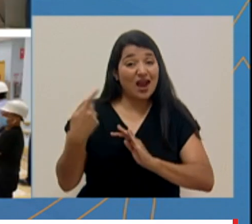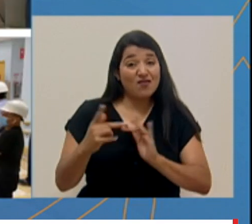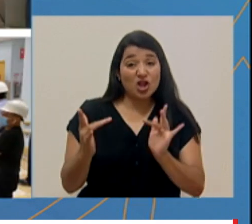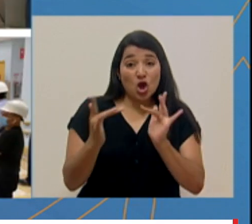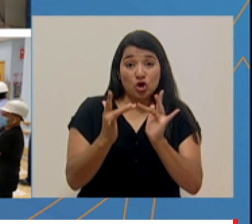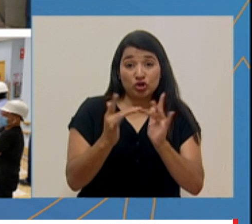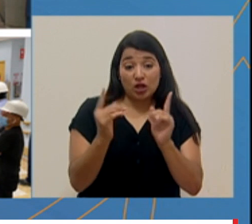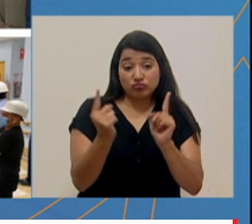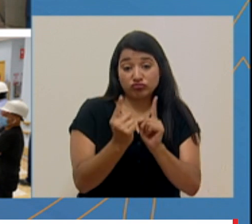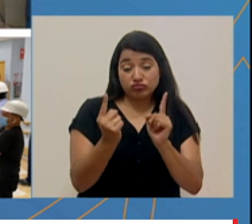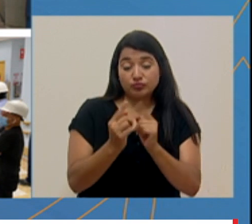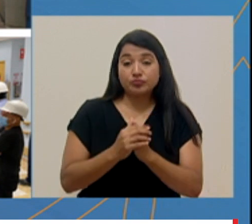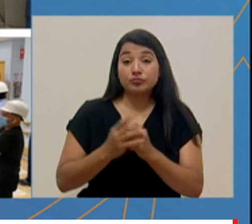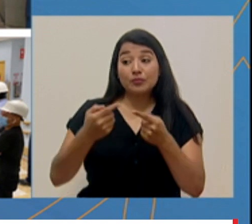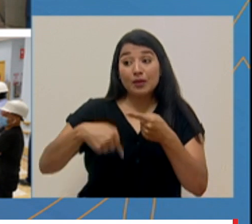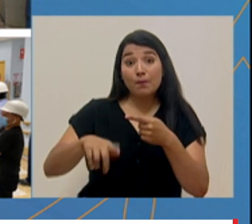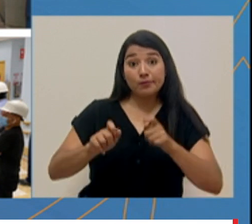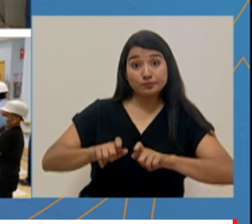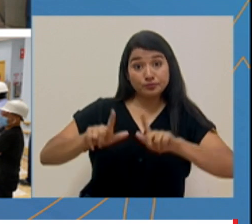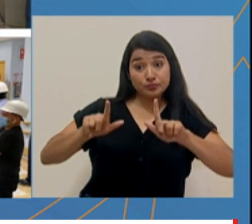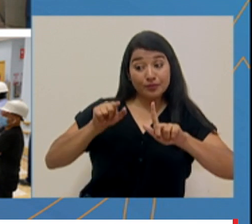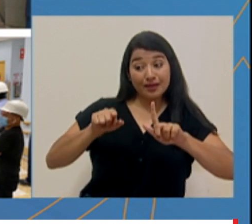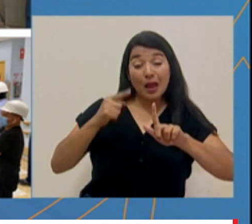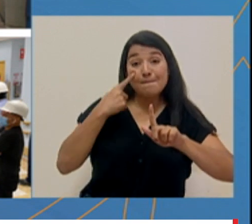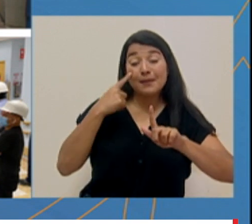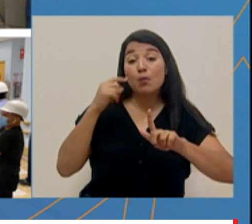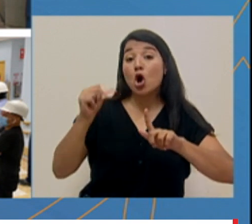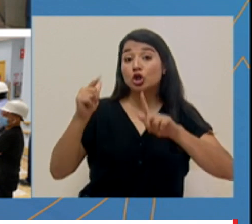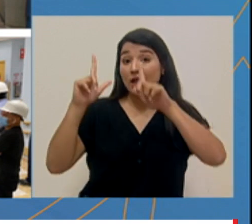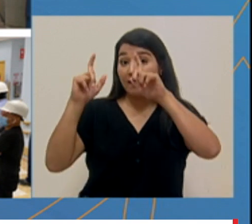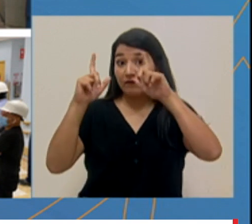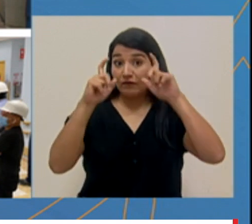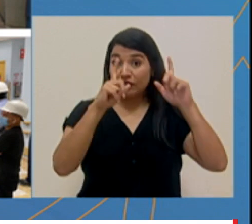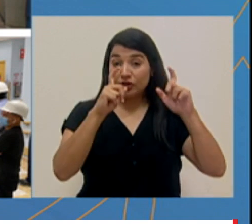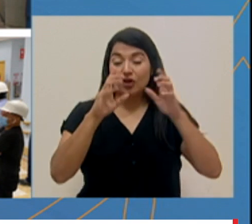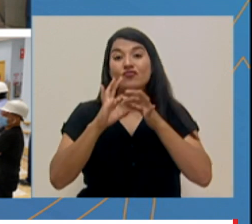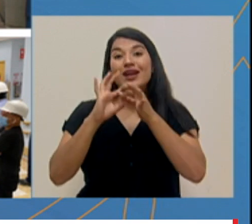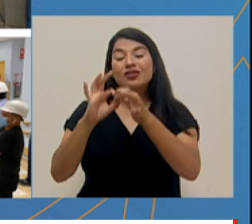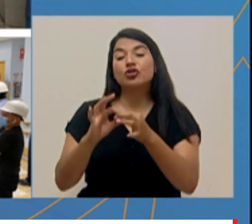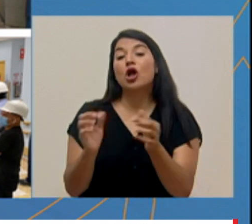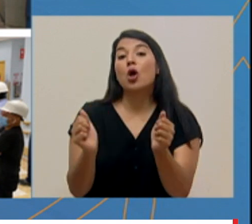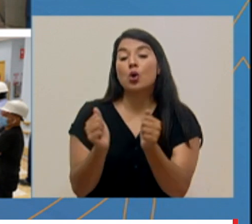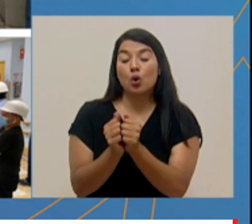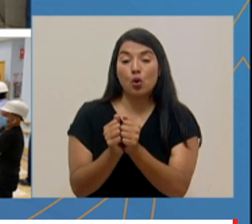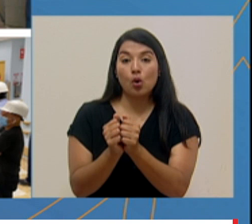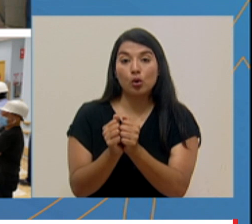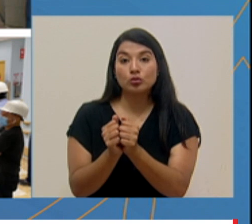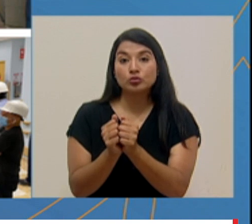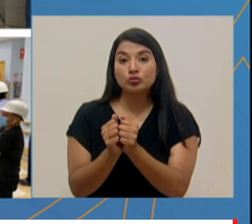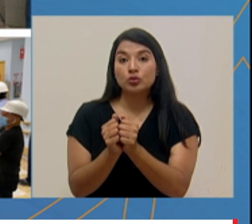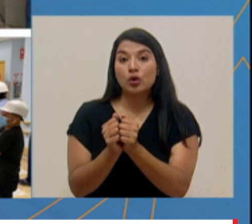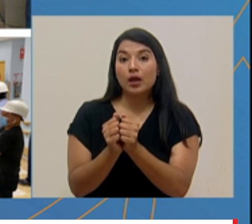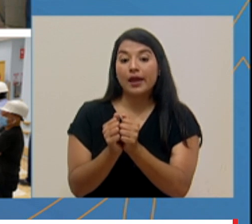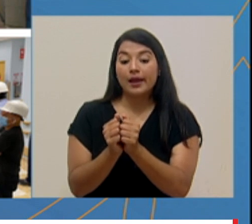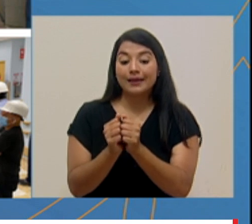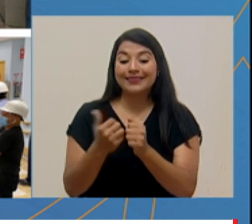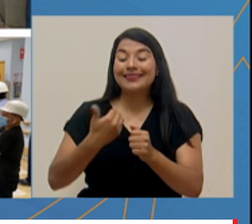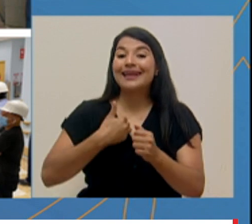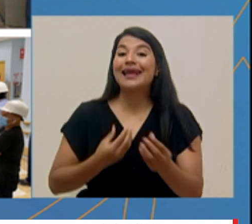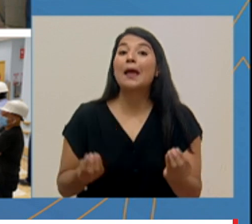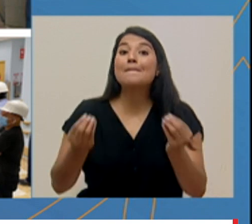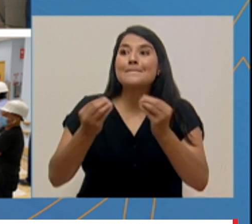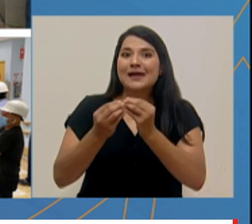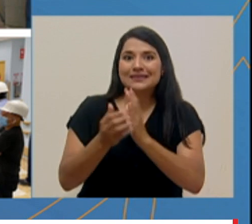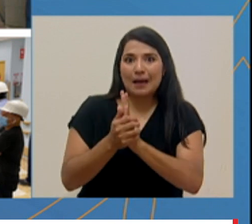filmina. Aquí tenemos algunas otras imágenes de lo que ha sido la ampliación de ese recurso hospitalario dentro